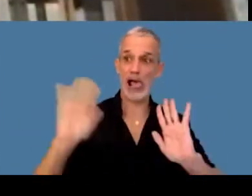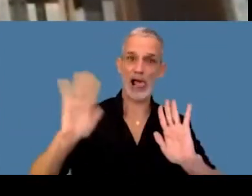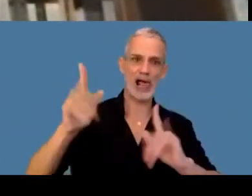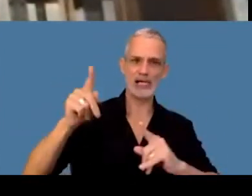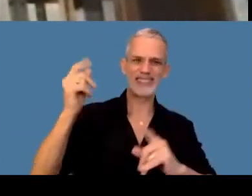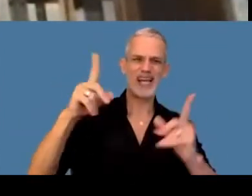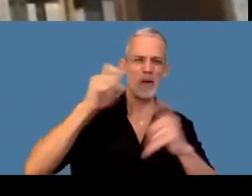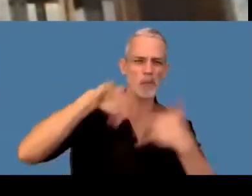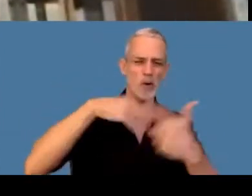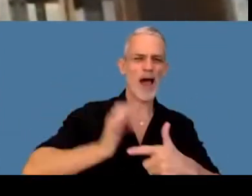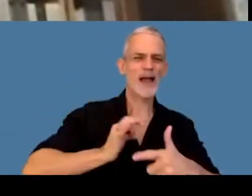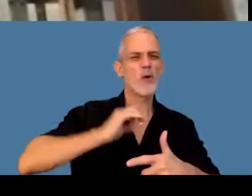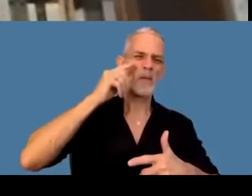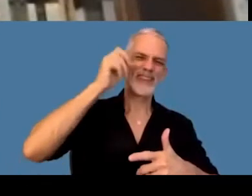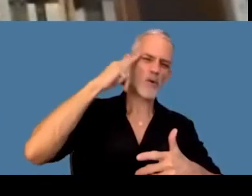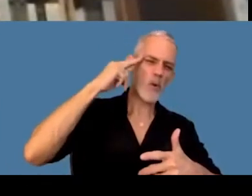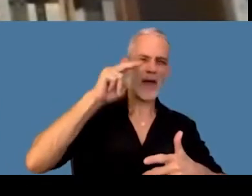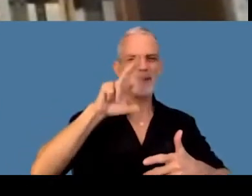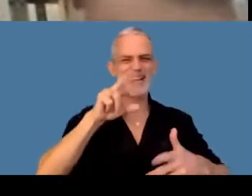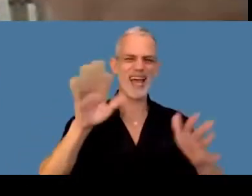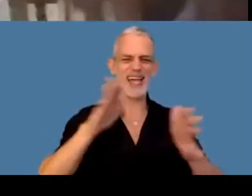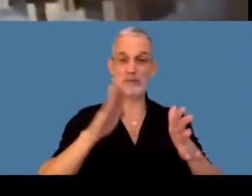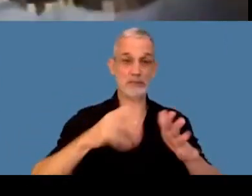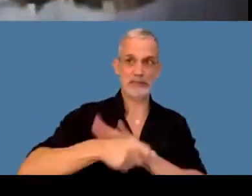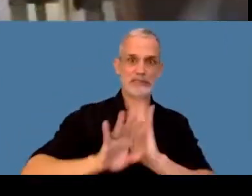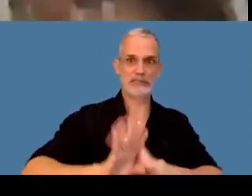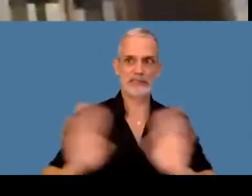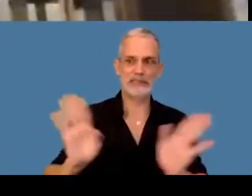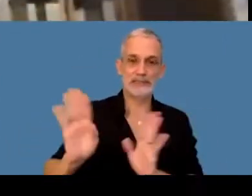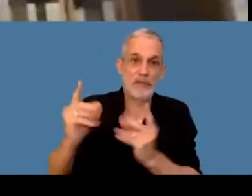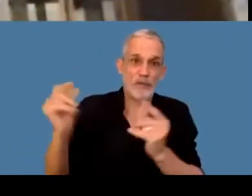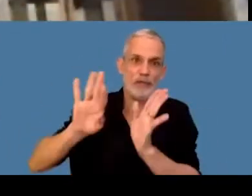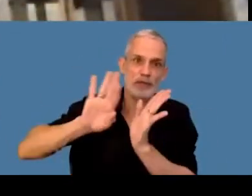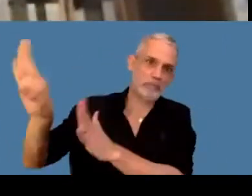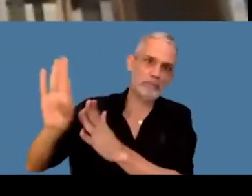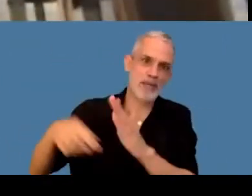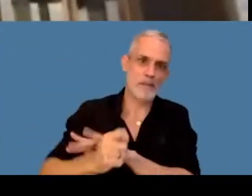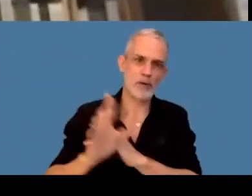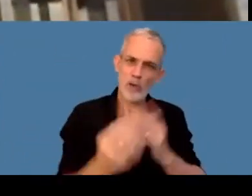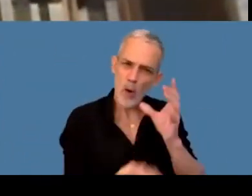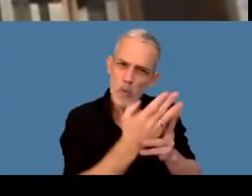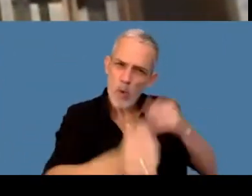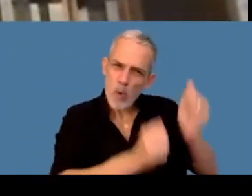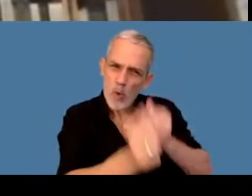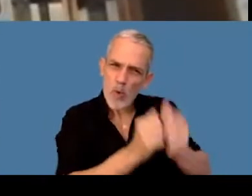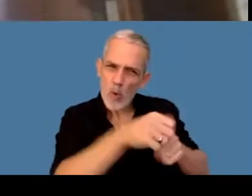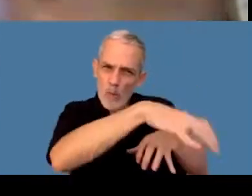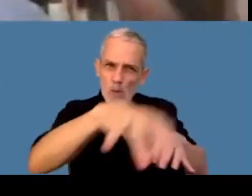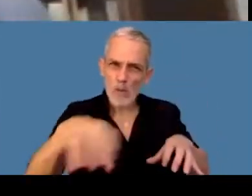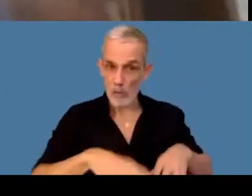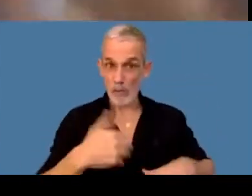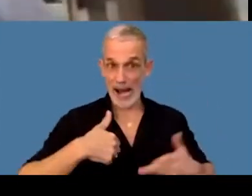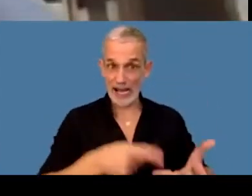del 29-30, y se había potenciado un proceso de industrialización o de